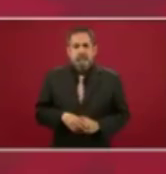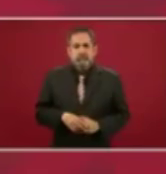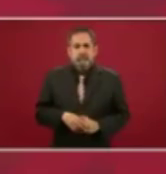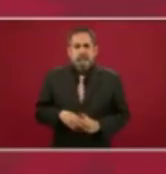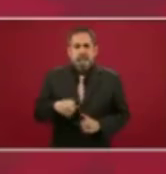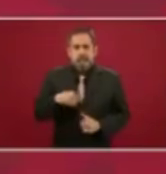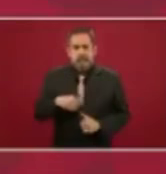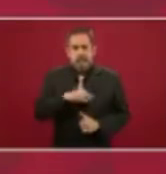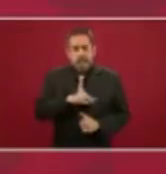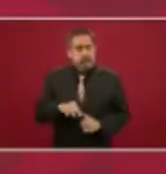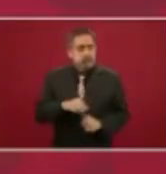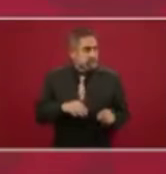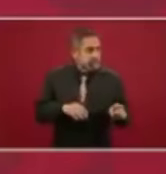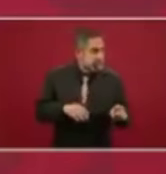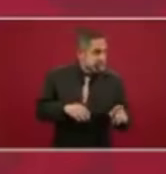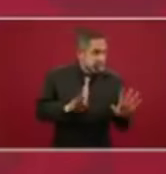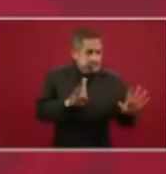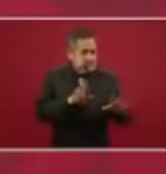puedo renunciar.